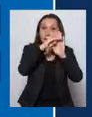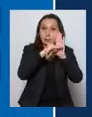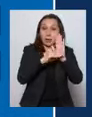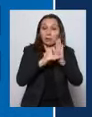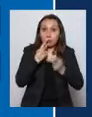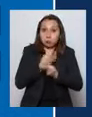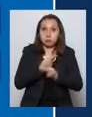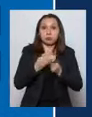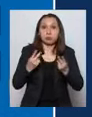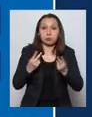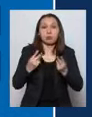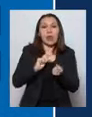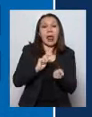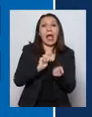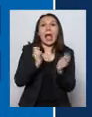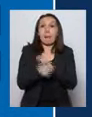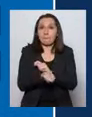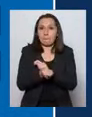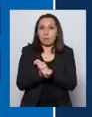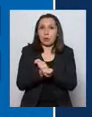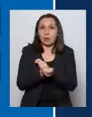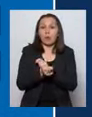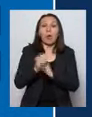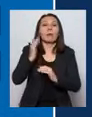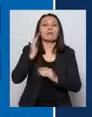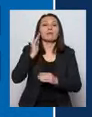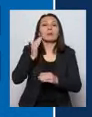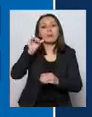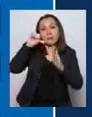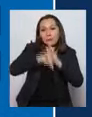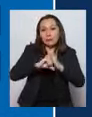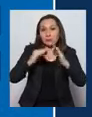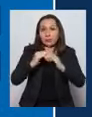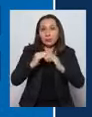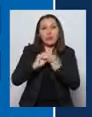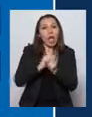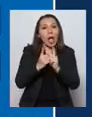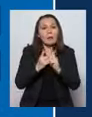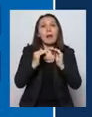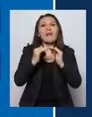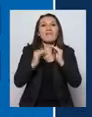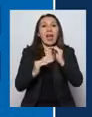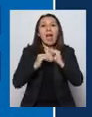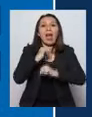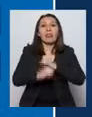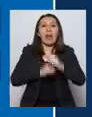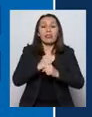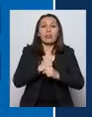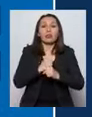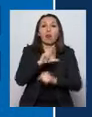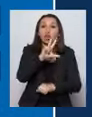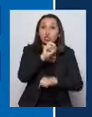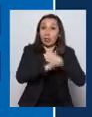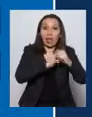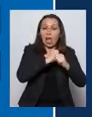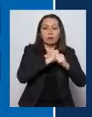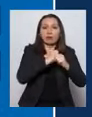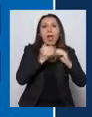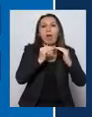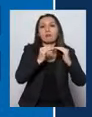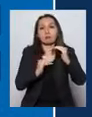anuncio es un cambio de esta exigencia de cuarentena que se rebaja desde los 80 años a